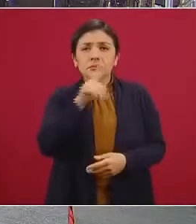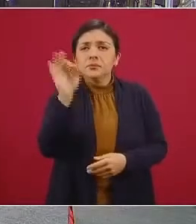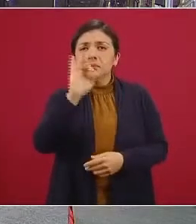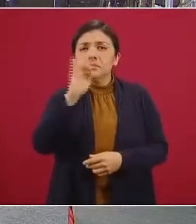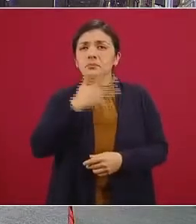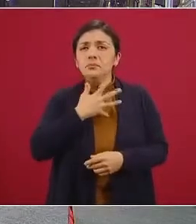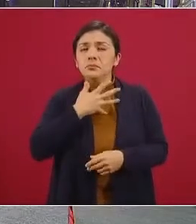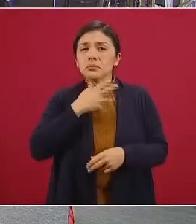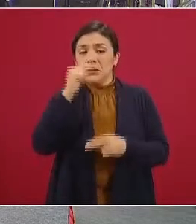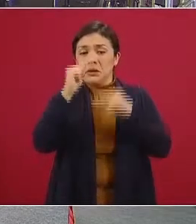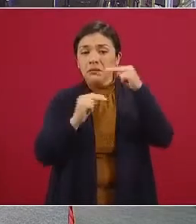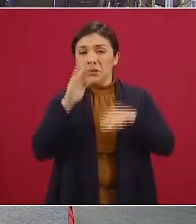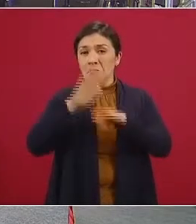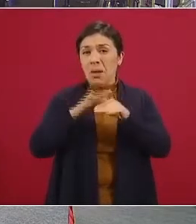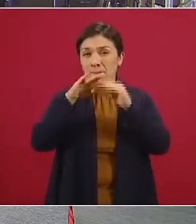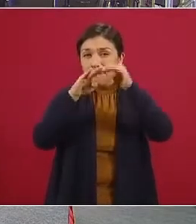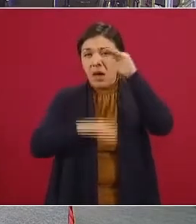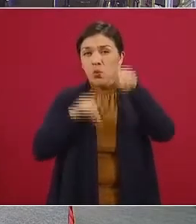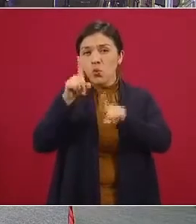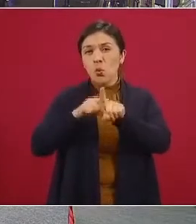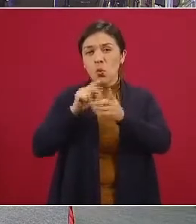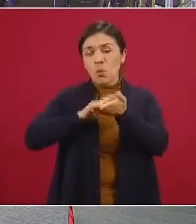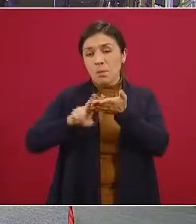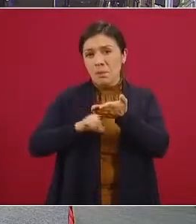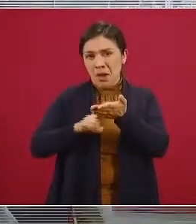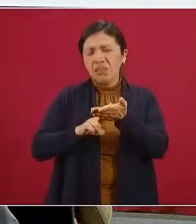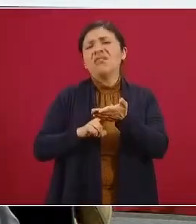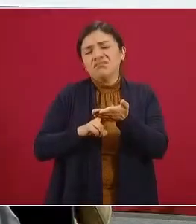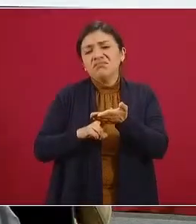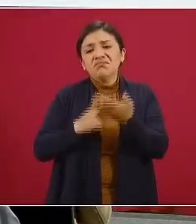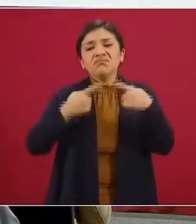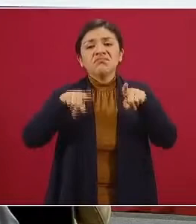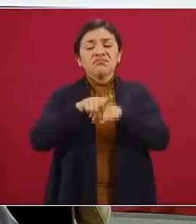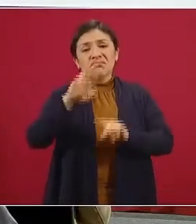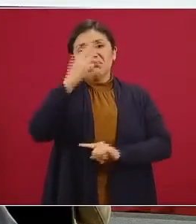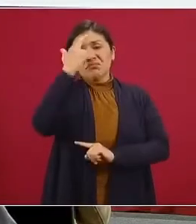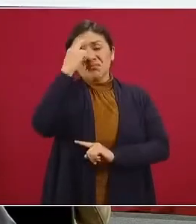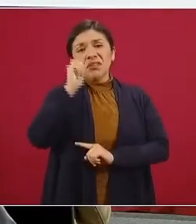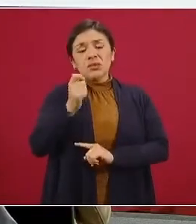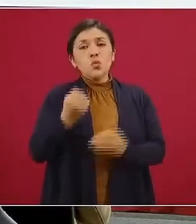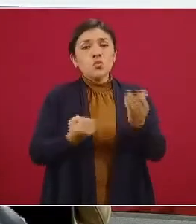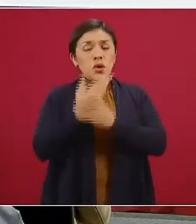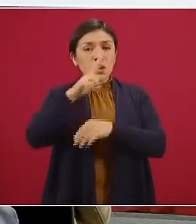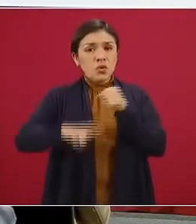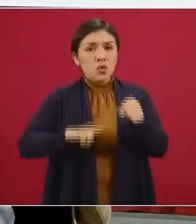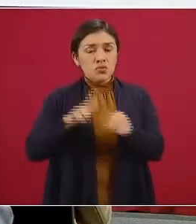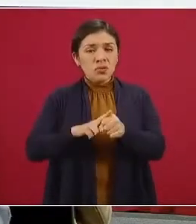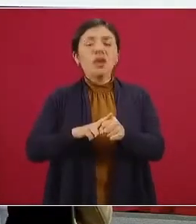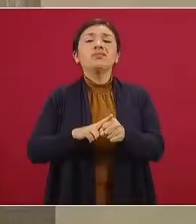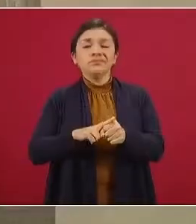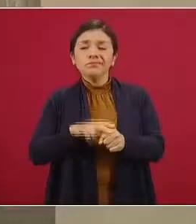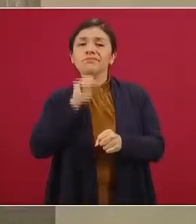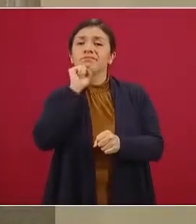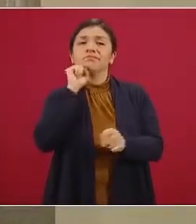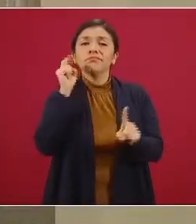en el nivel de riesgo bajo, que es el de color verde, recuerden que la nueva normalidad está